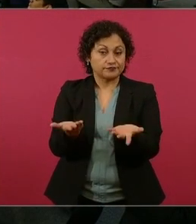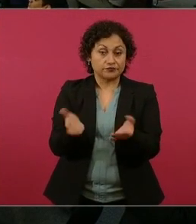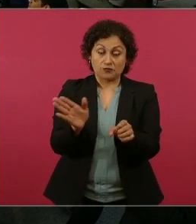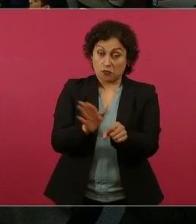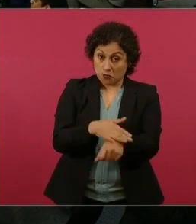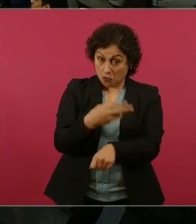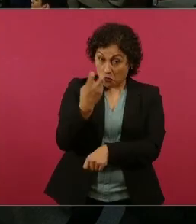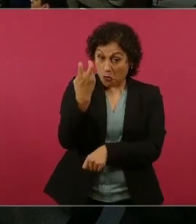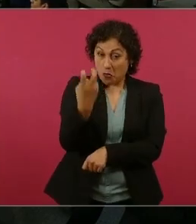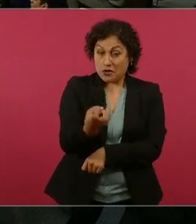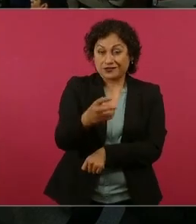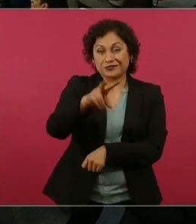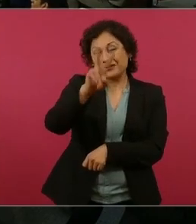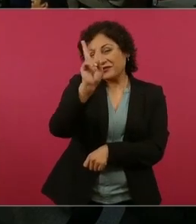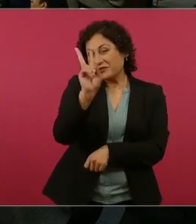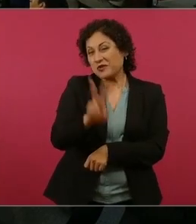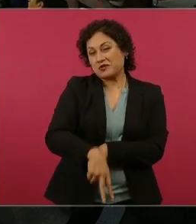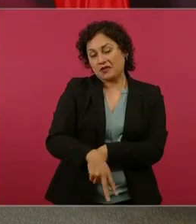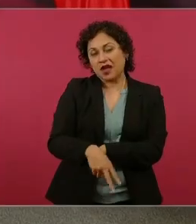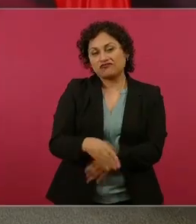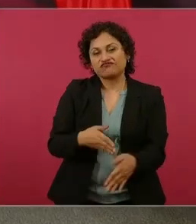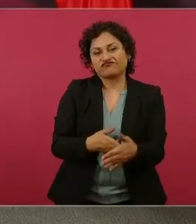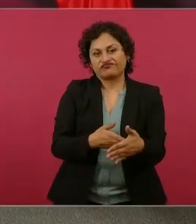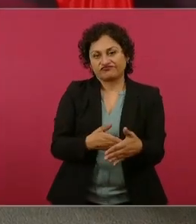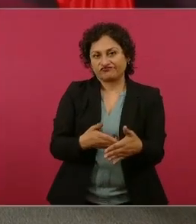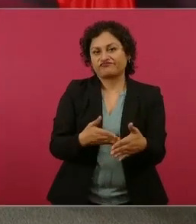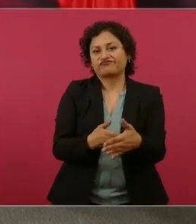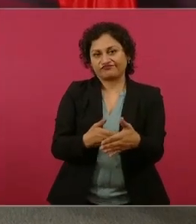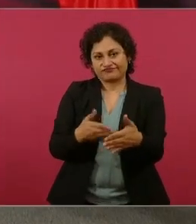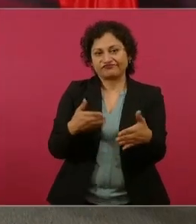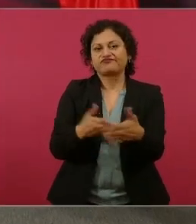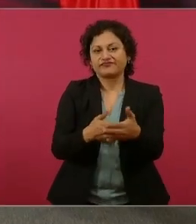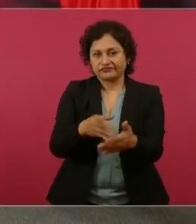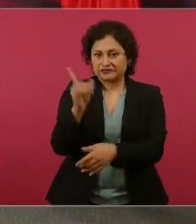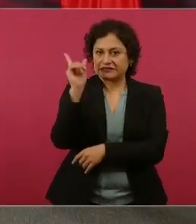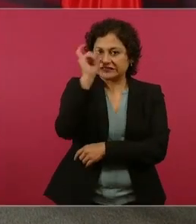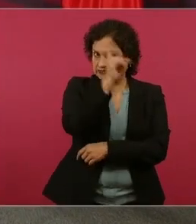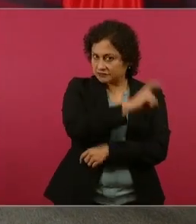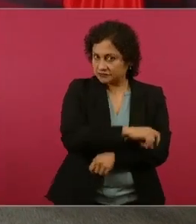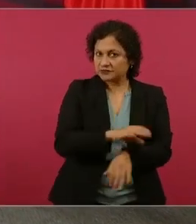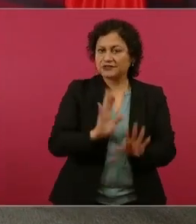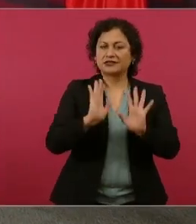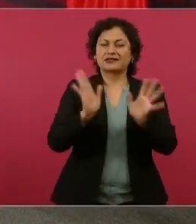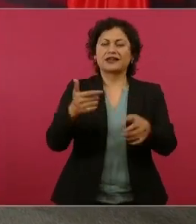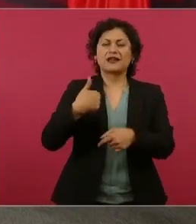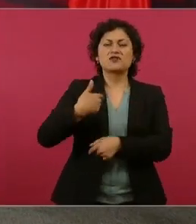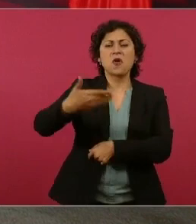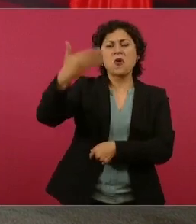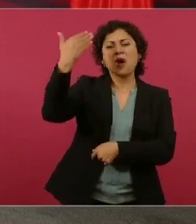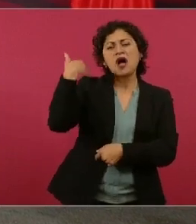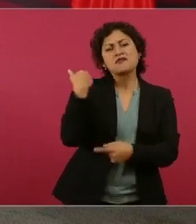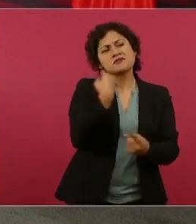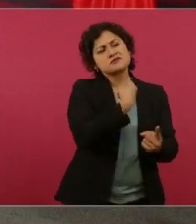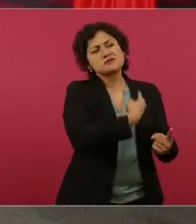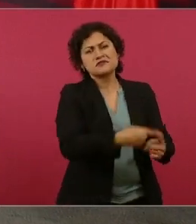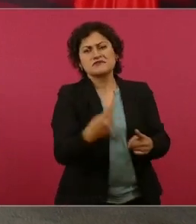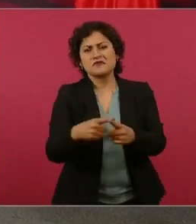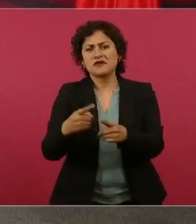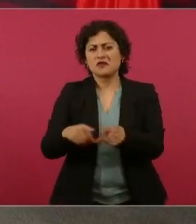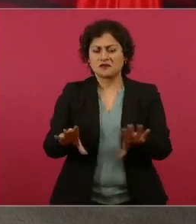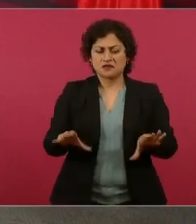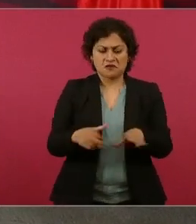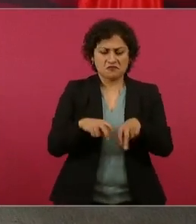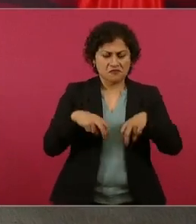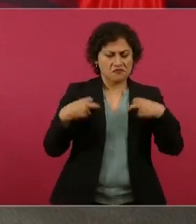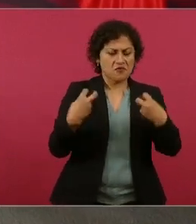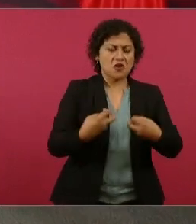ir avanzando. Entonces los jueces, magistrados, ministros, ya les he hablado de que cuando empezó a